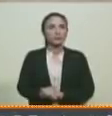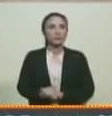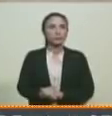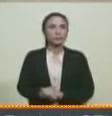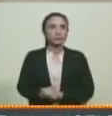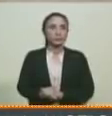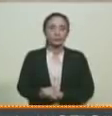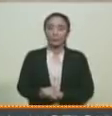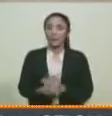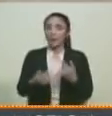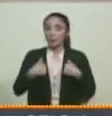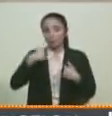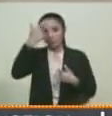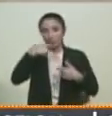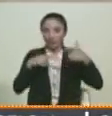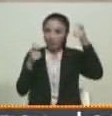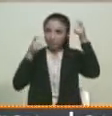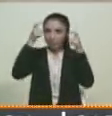1978. Y como chavista,